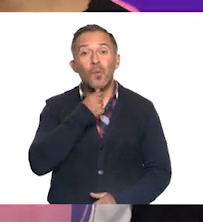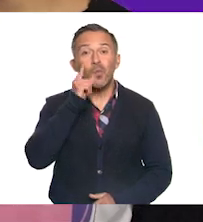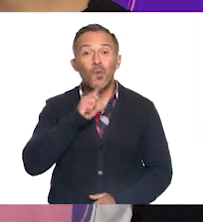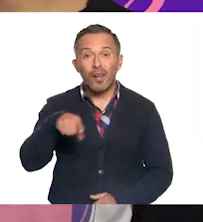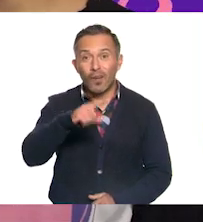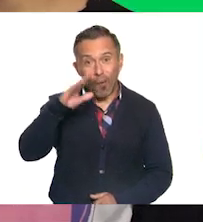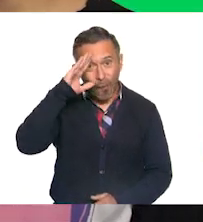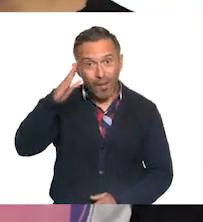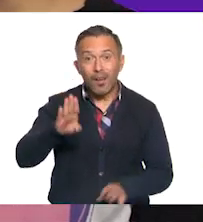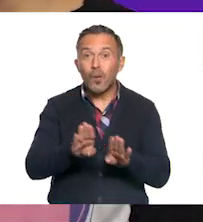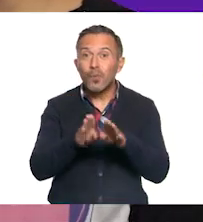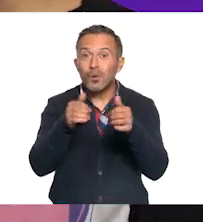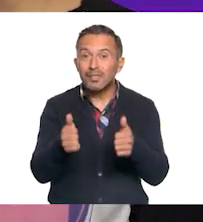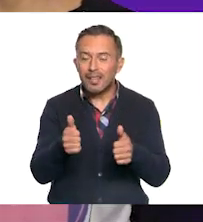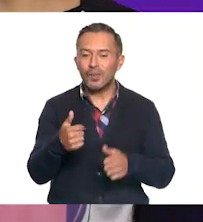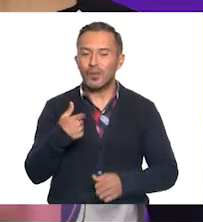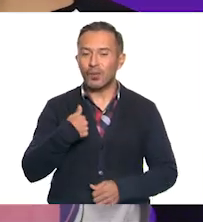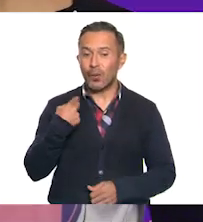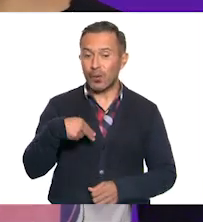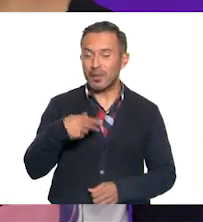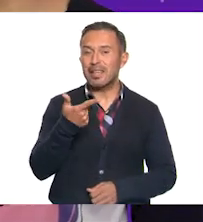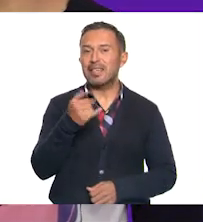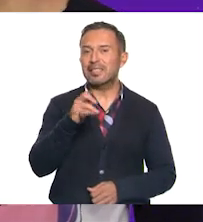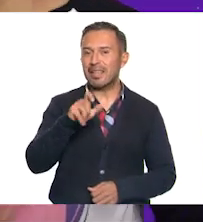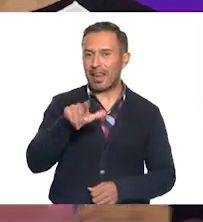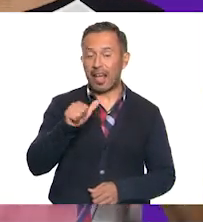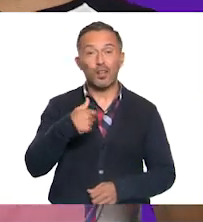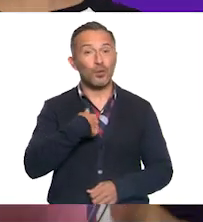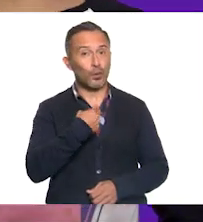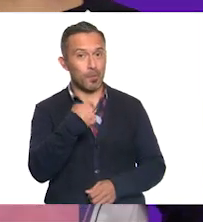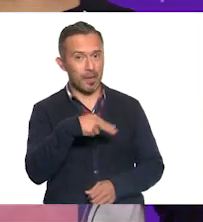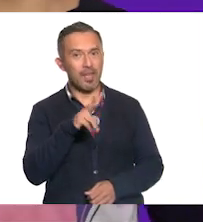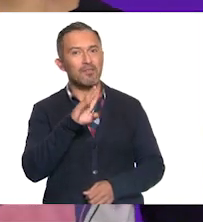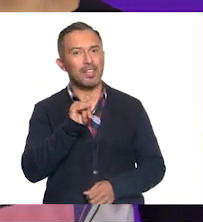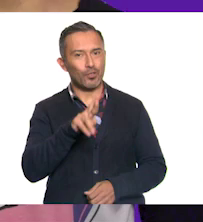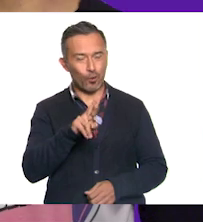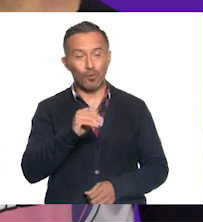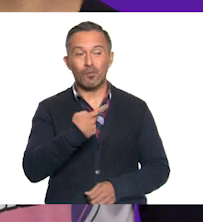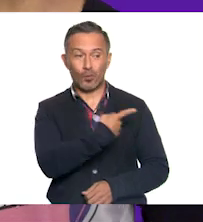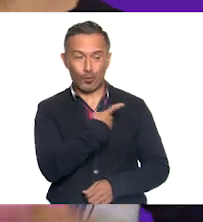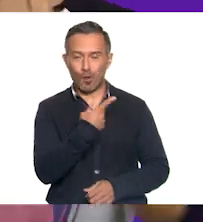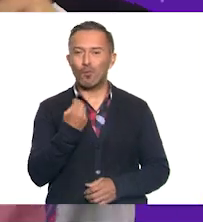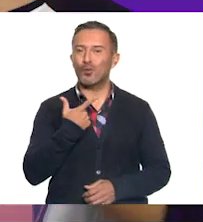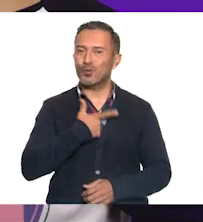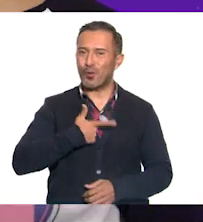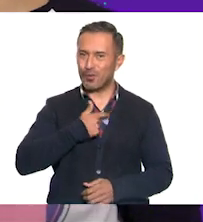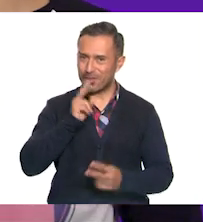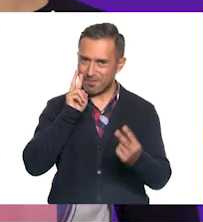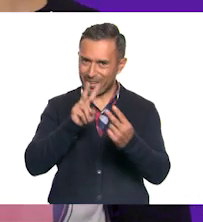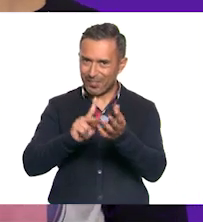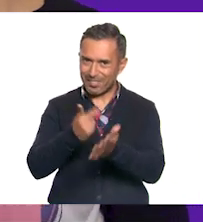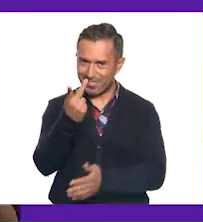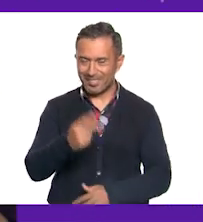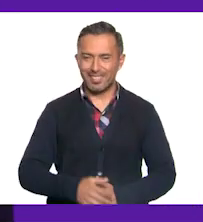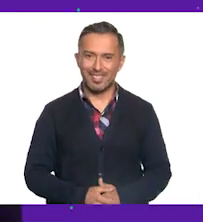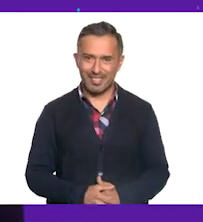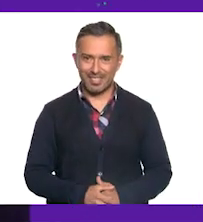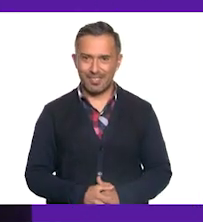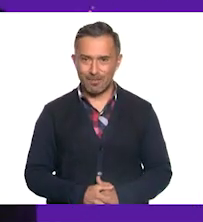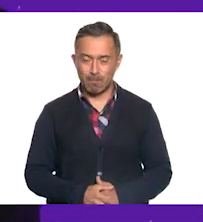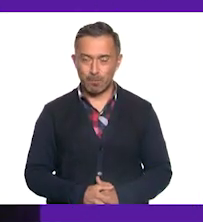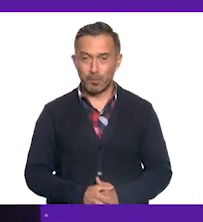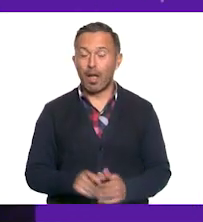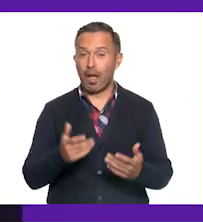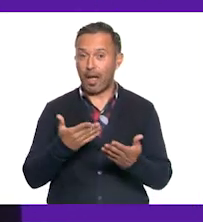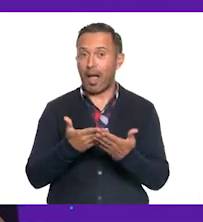chicos, ¿cómo están? Soy Gisela Sierra. Y yo soy Víctor Díaz. Y nos da mucho gusto tenerlos con nosotros de nueva cuenta. En esta